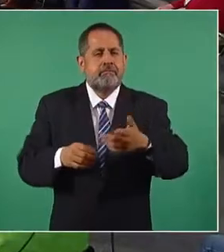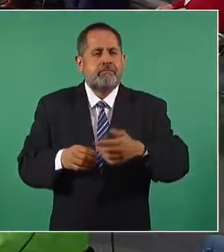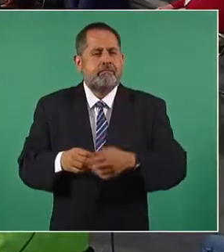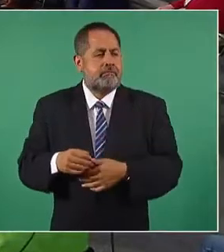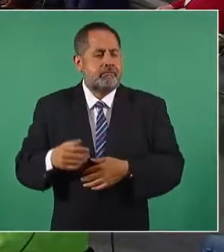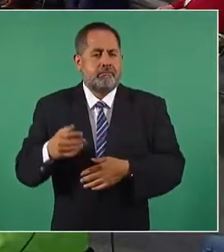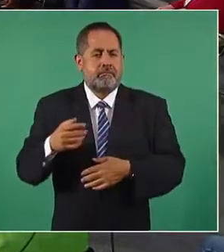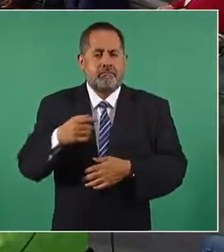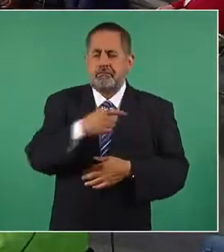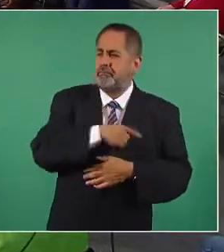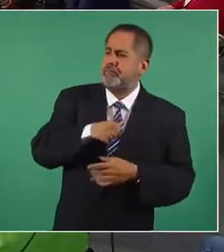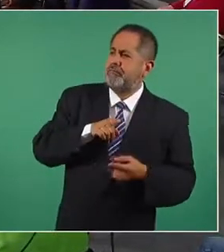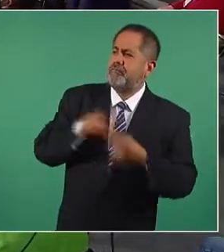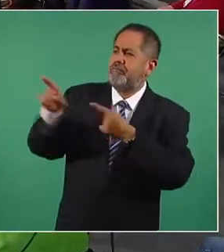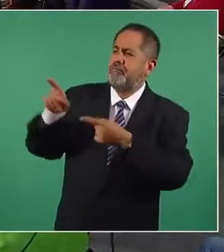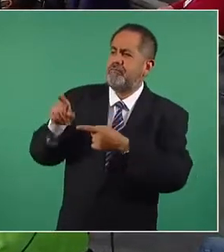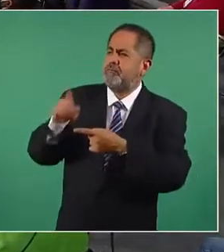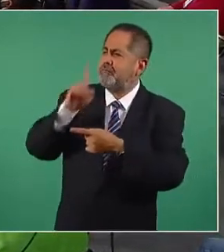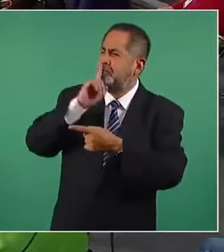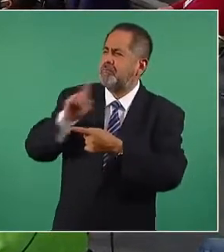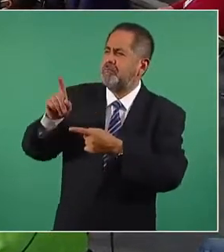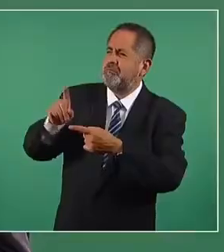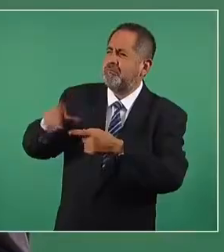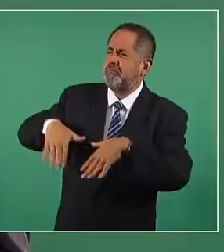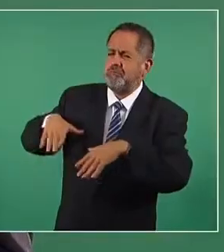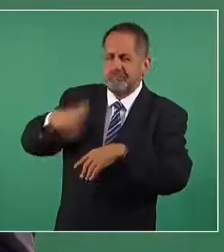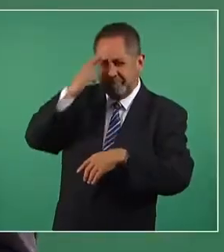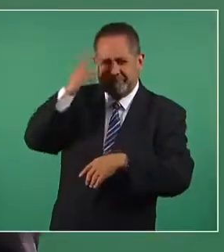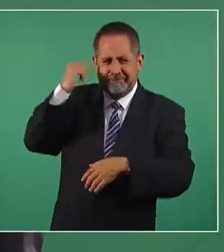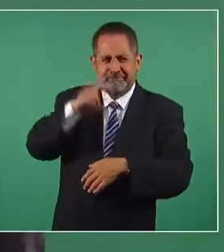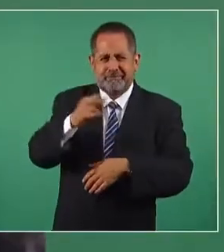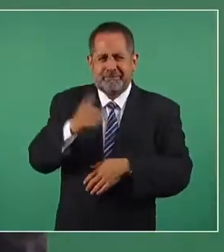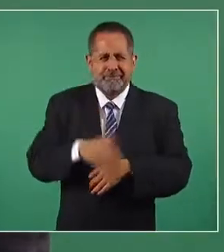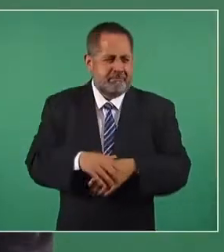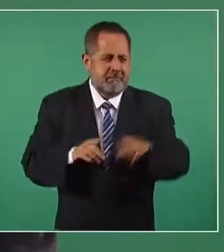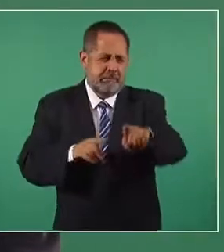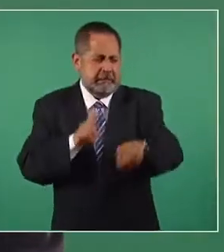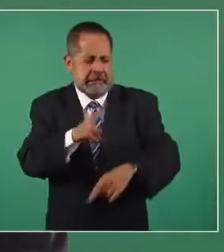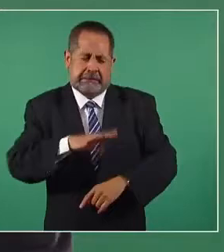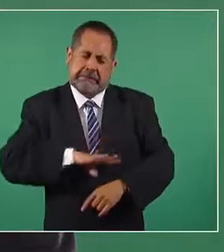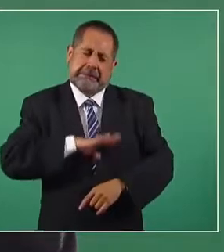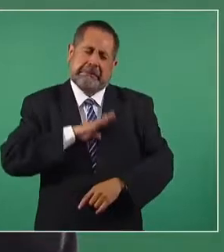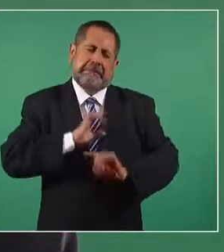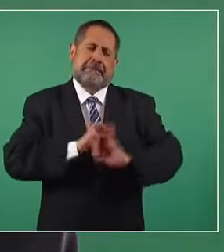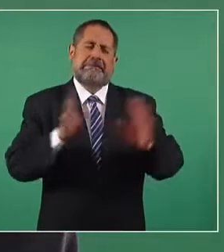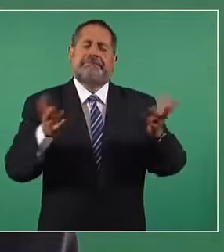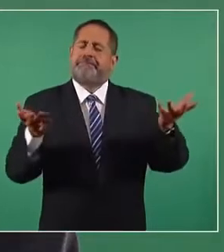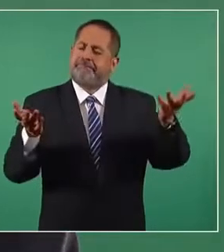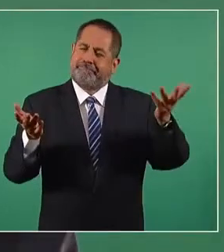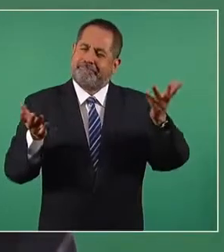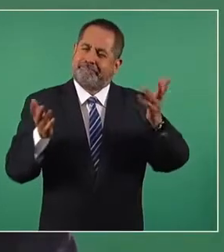Ricardo Anaya. ¿Cómo? También mentiroso y cobarde le dijo a usted. Eso sí calienta.